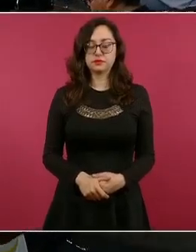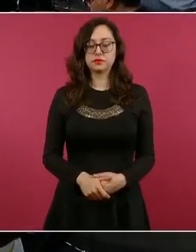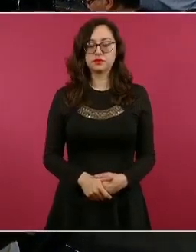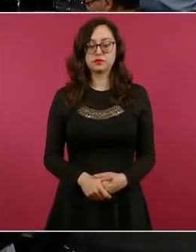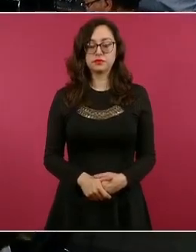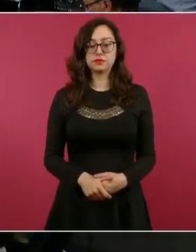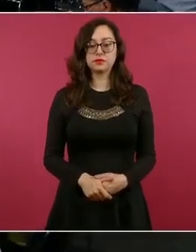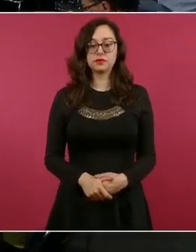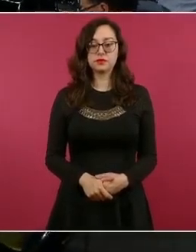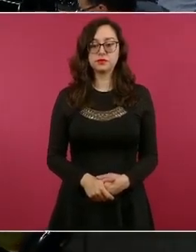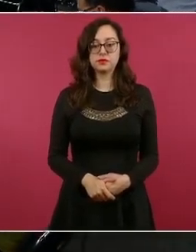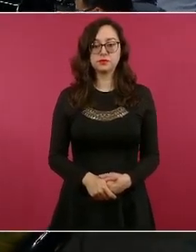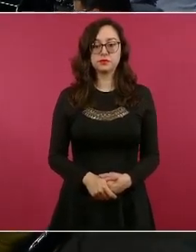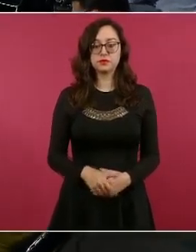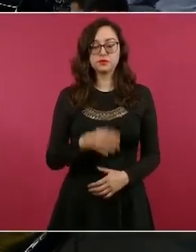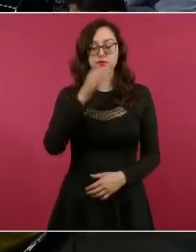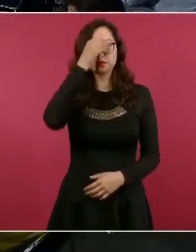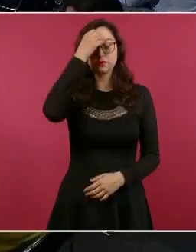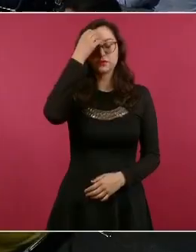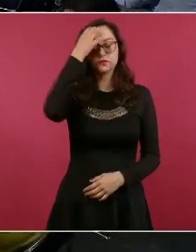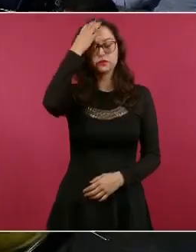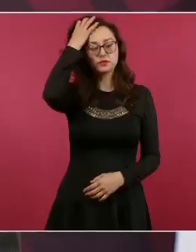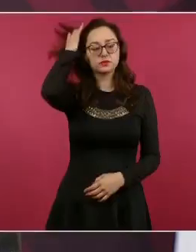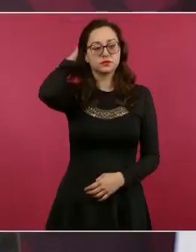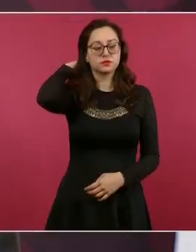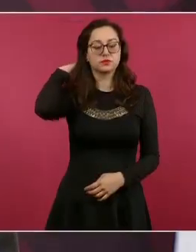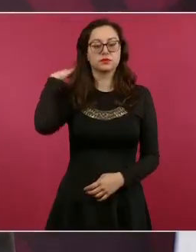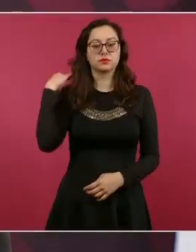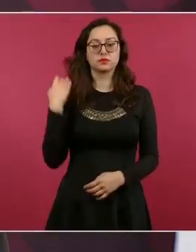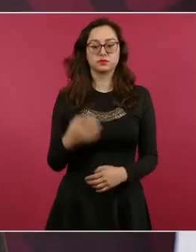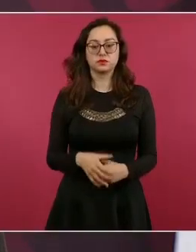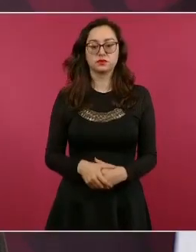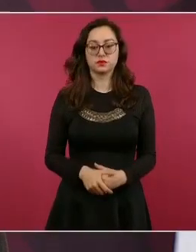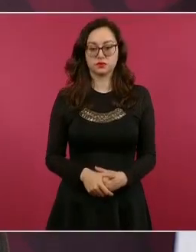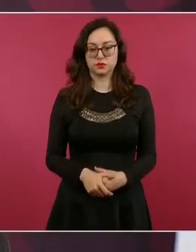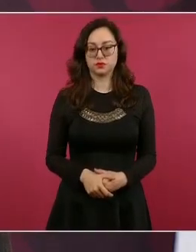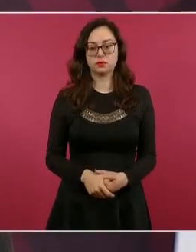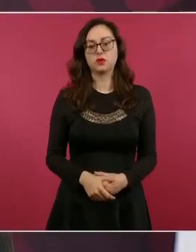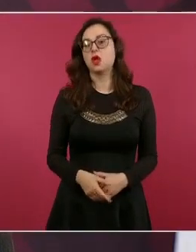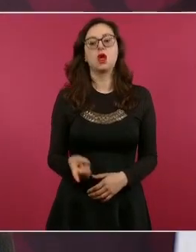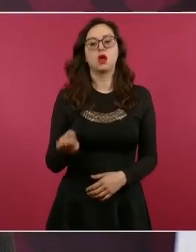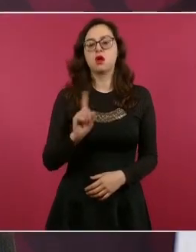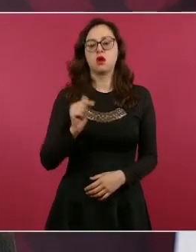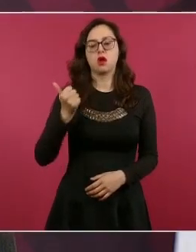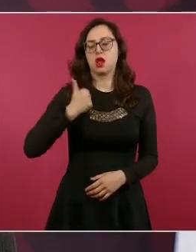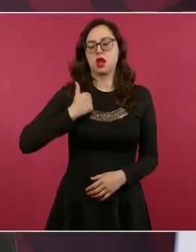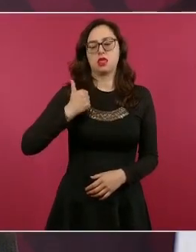No, pero ya es conocido el video